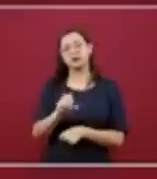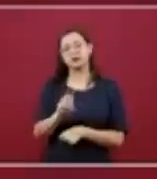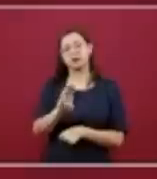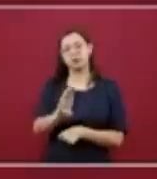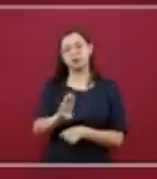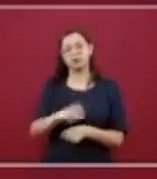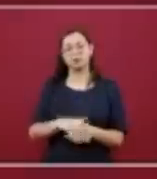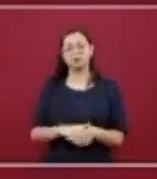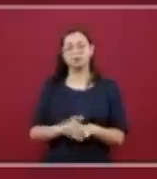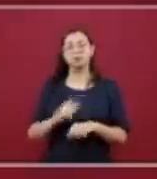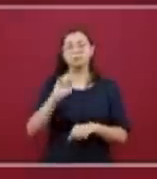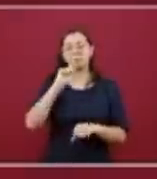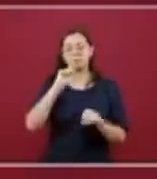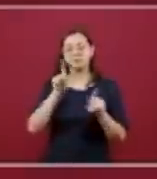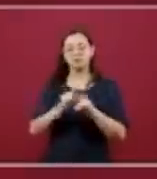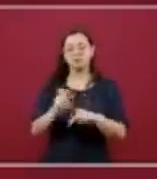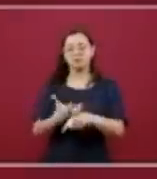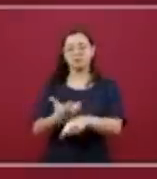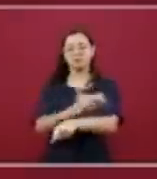encargado de Derechos Humanos,